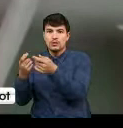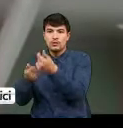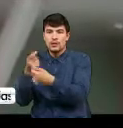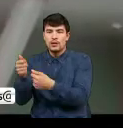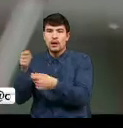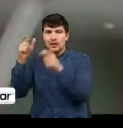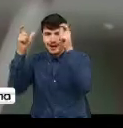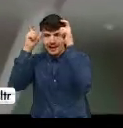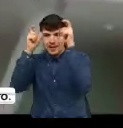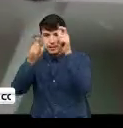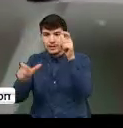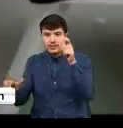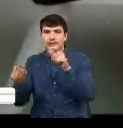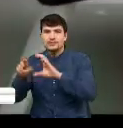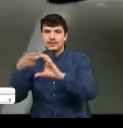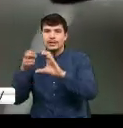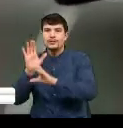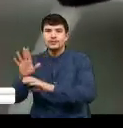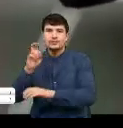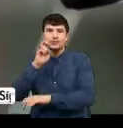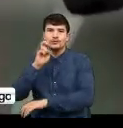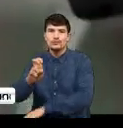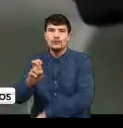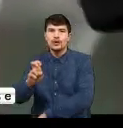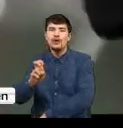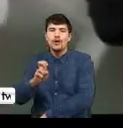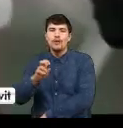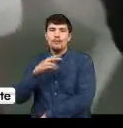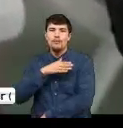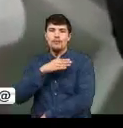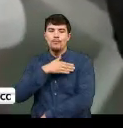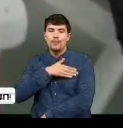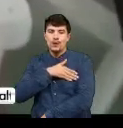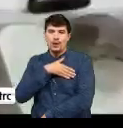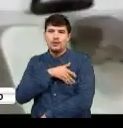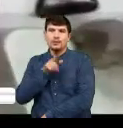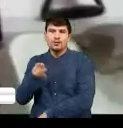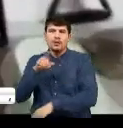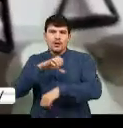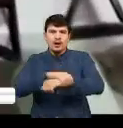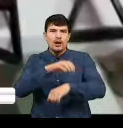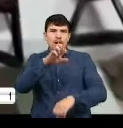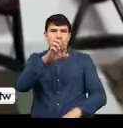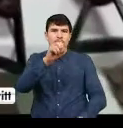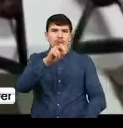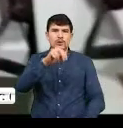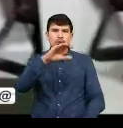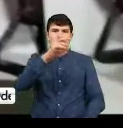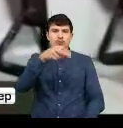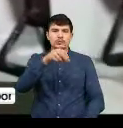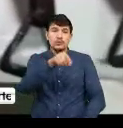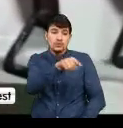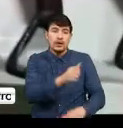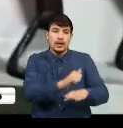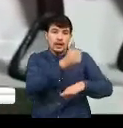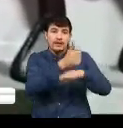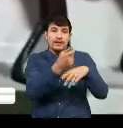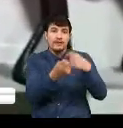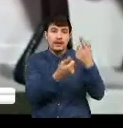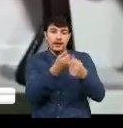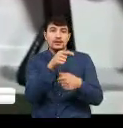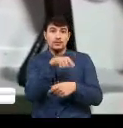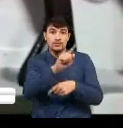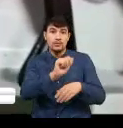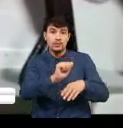del magdalena medio y el sur de bolívar entre ellos fue capturado alias poncho presunto jefe de finanzas la policía